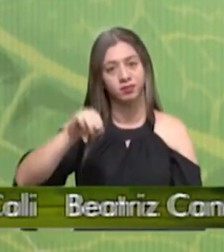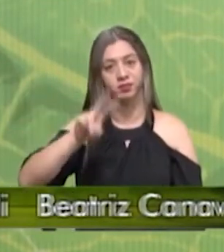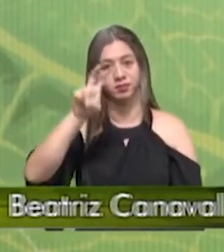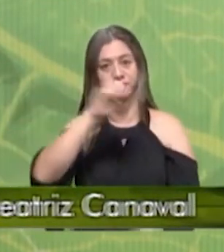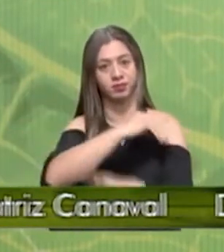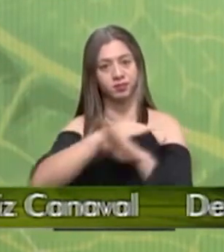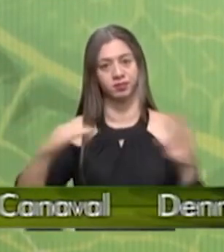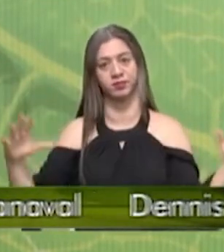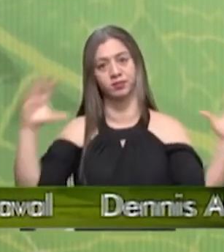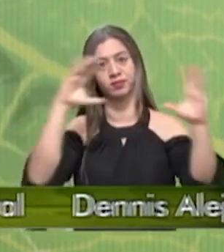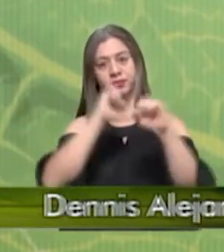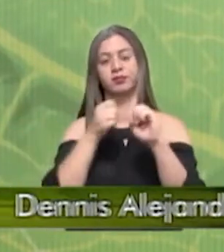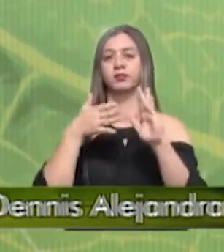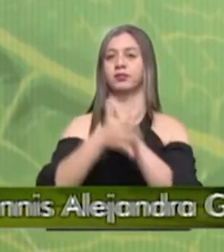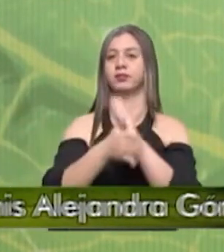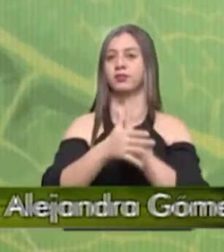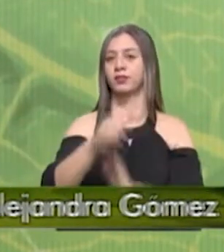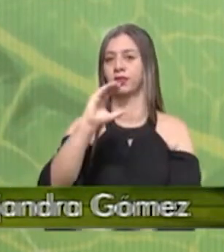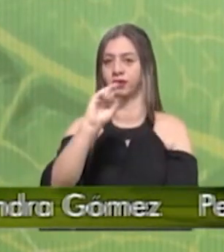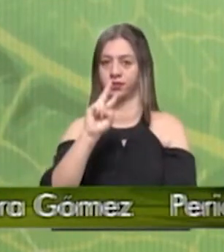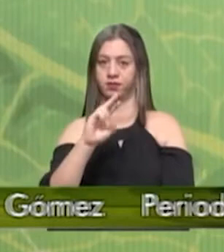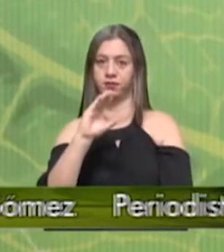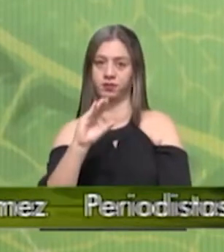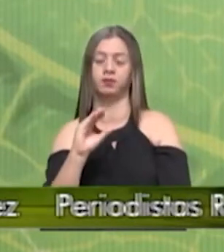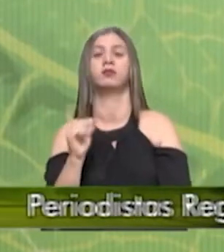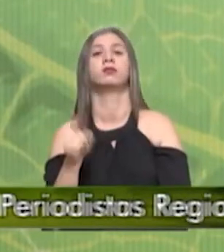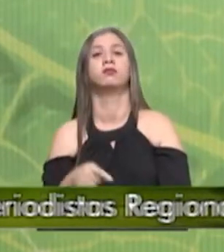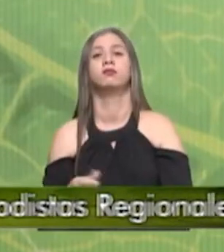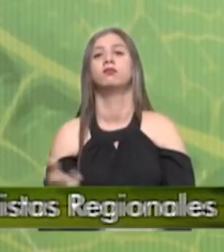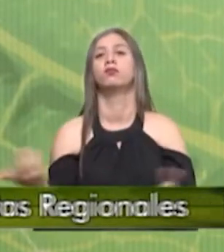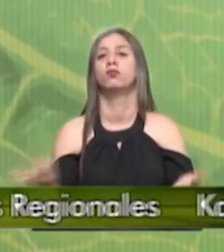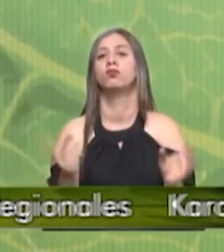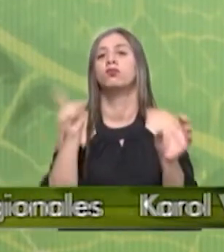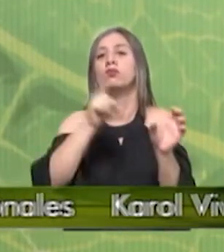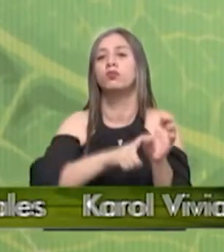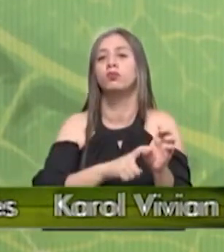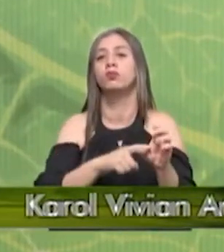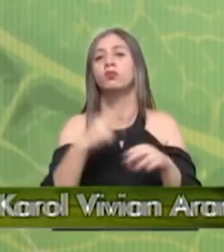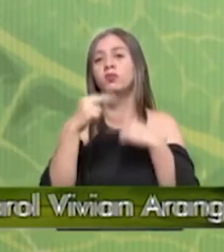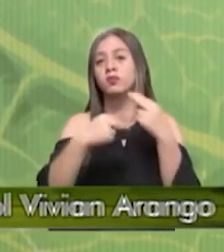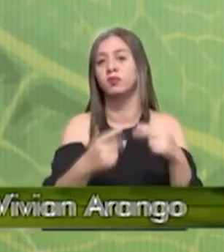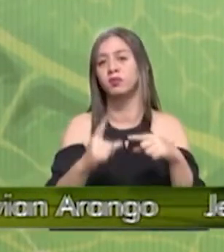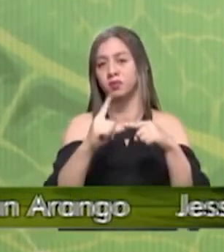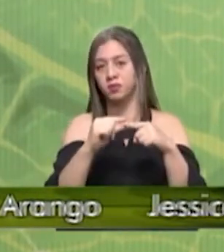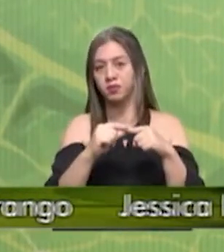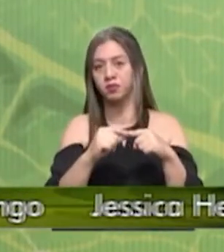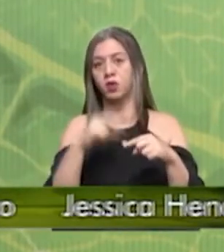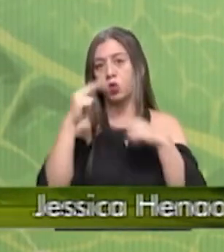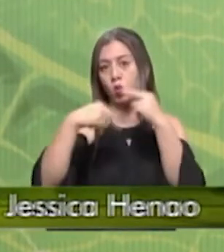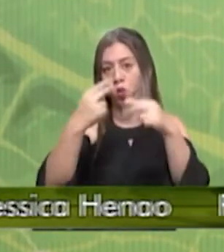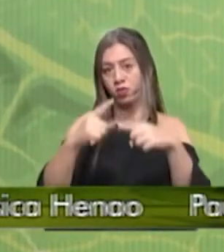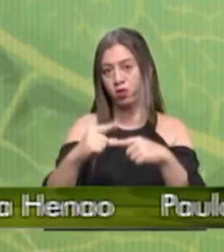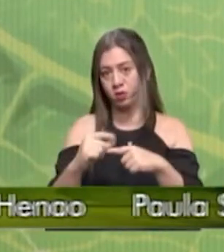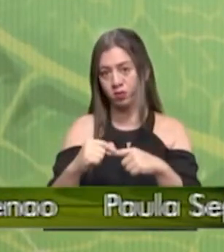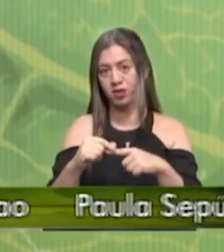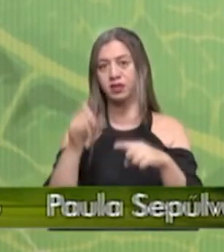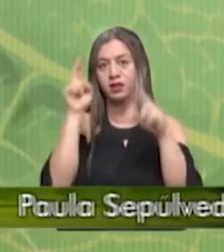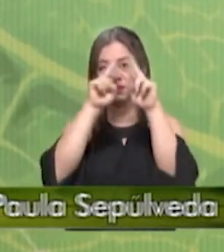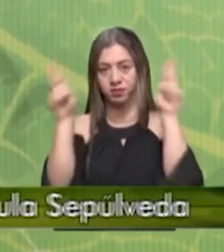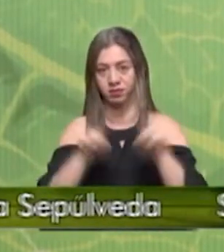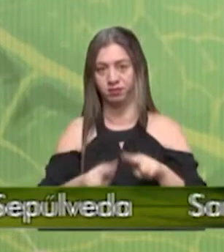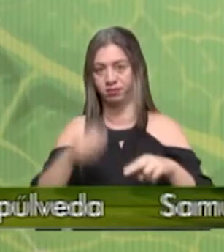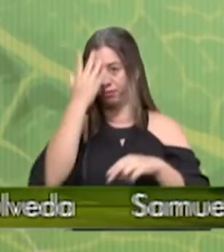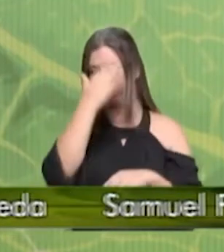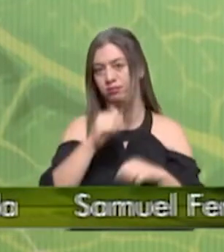las 7 y 30 de la noche en el informativo CBC. También pueden seguirnos en ModoverdeRadio.com, en Cuentos Verdes y a través de las redes sociales.